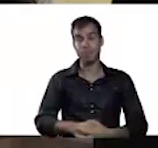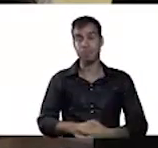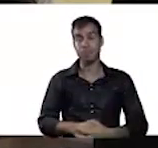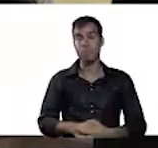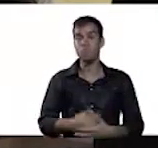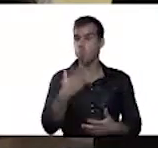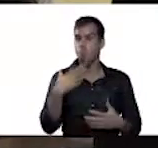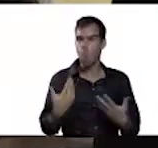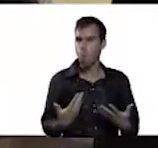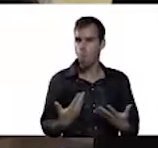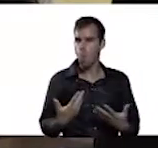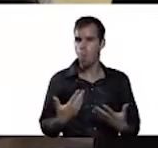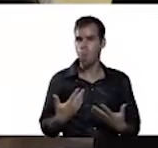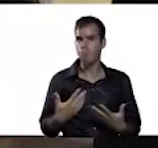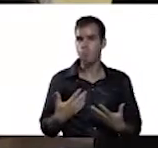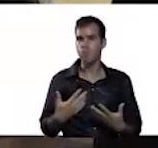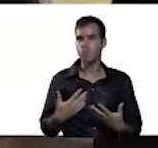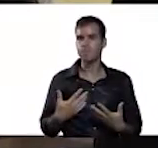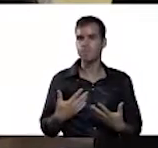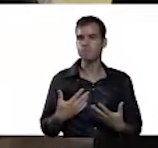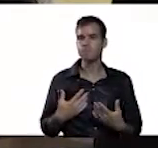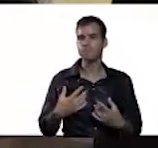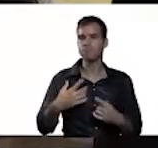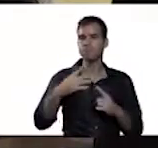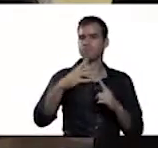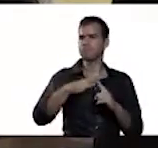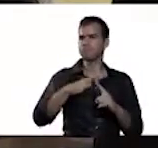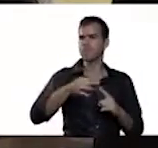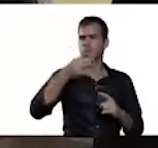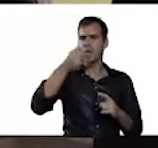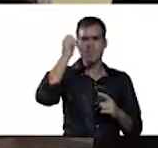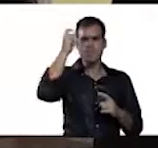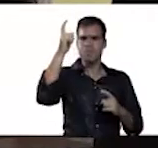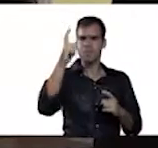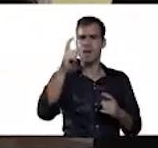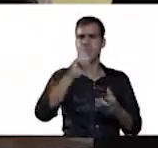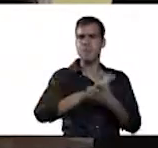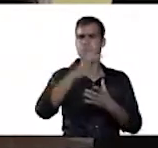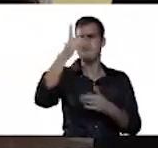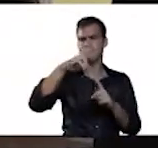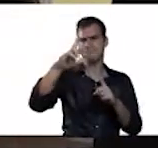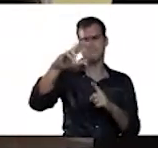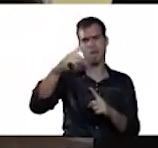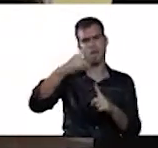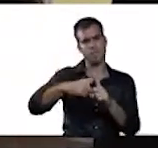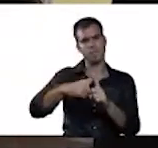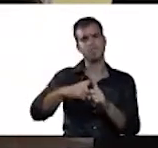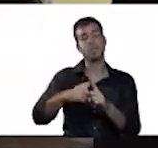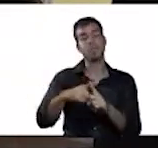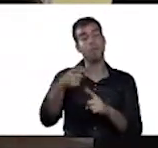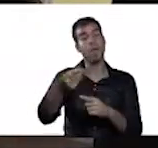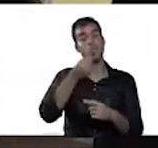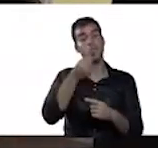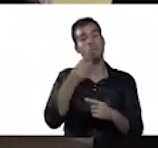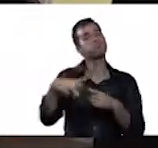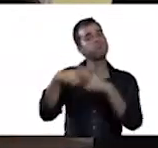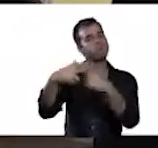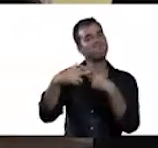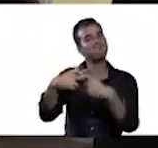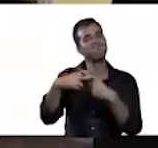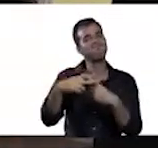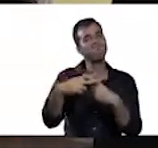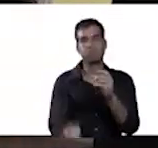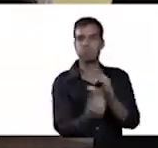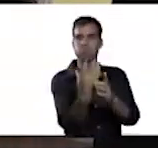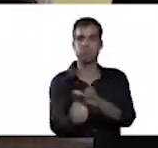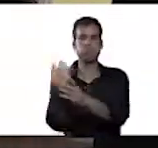invasión extranjera, cómo va a aplicar la teoría marxista, pero de una forma creadora, para dar soluciones a los problemas